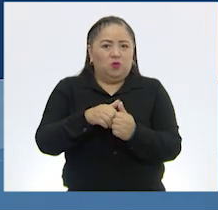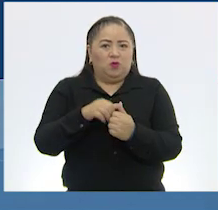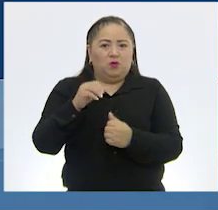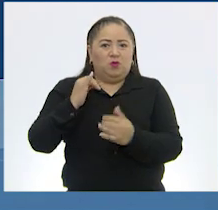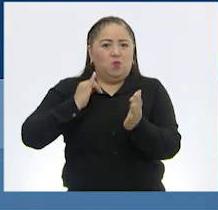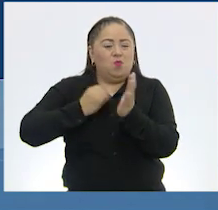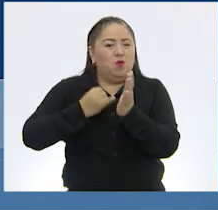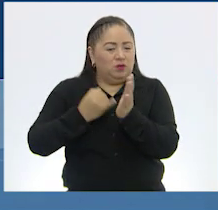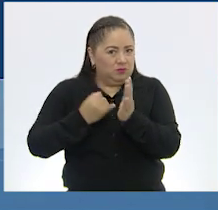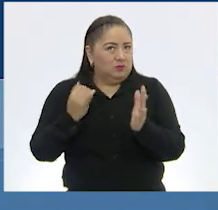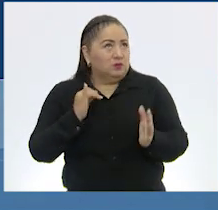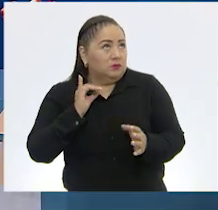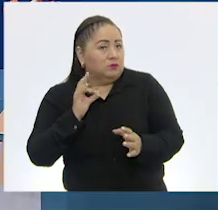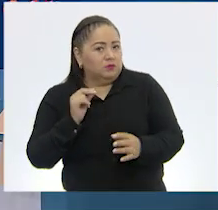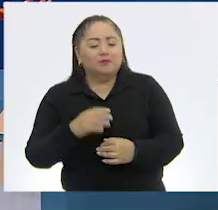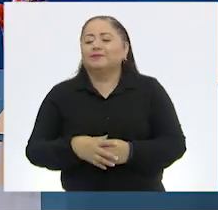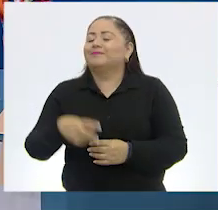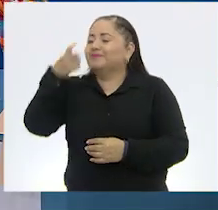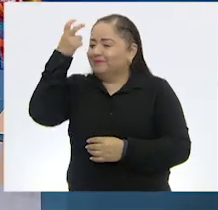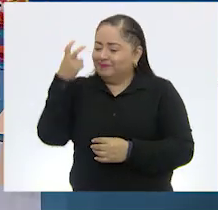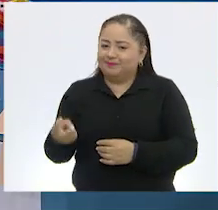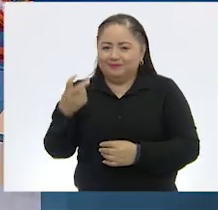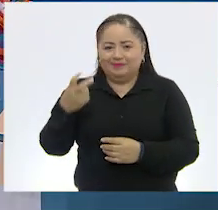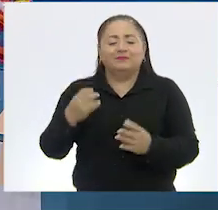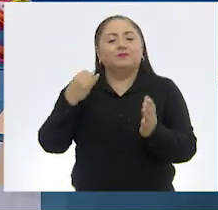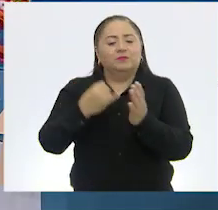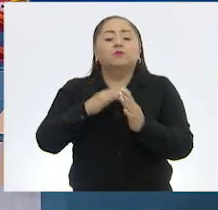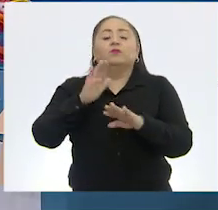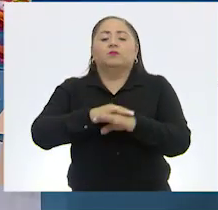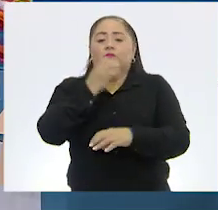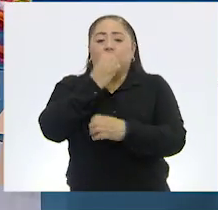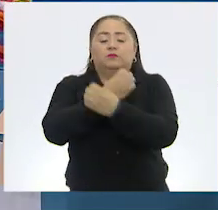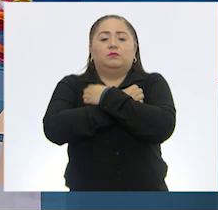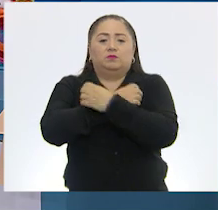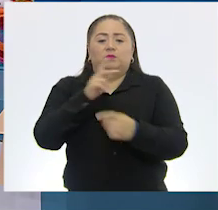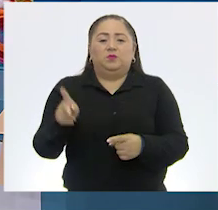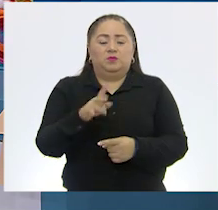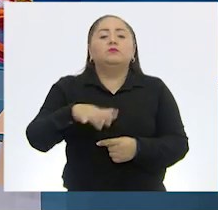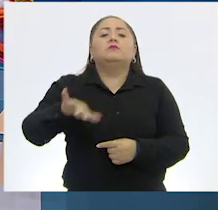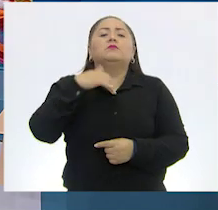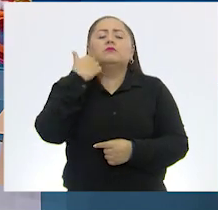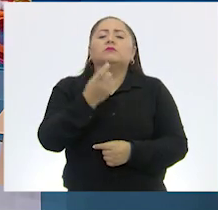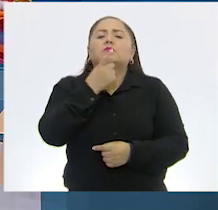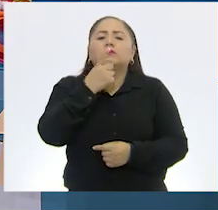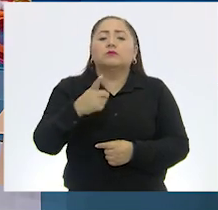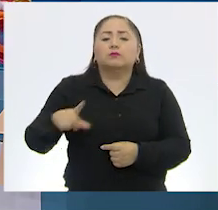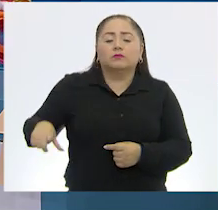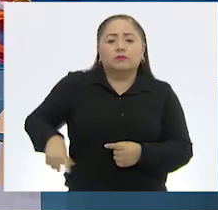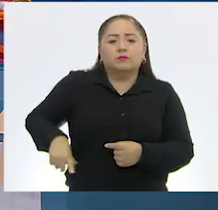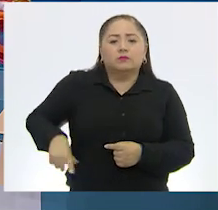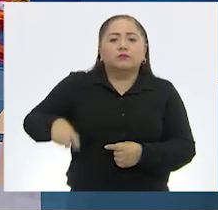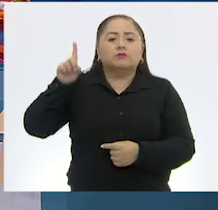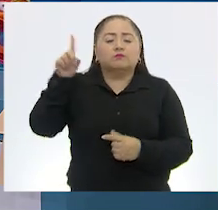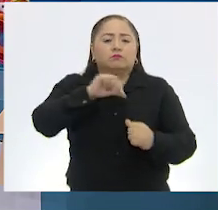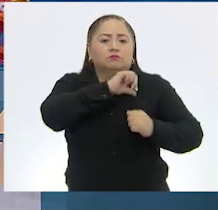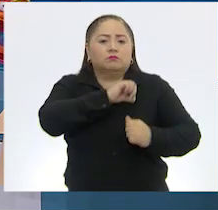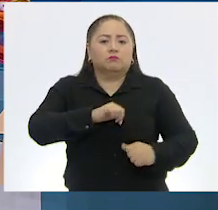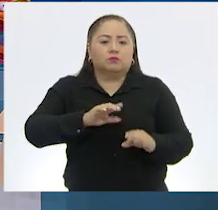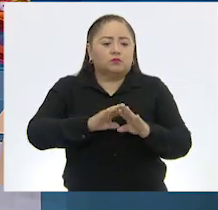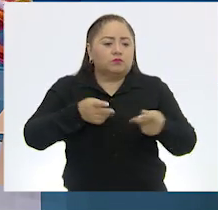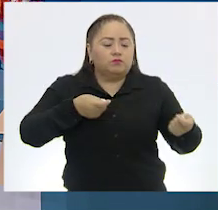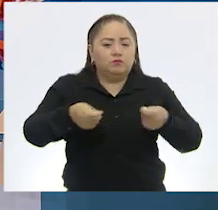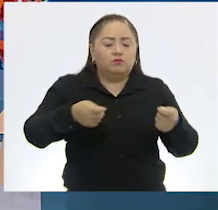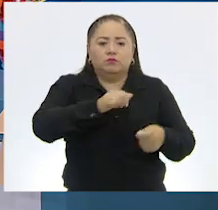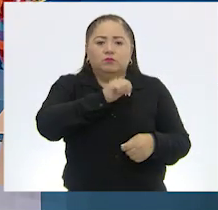nuestros impuestos, ¿no? Correcto. Y que la educación sea pública también significa que el gobierno es el encargado de administrar